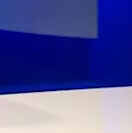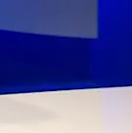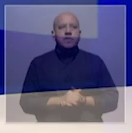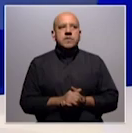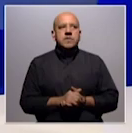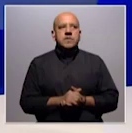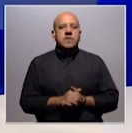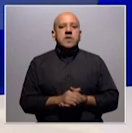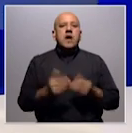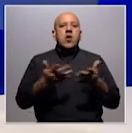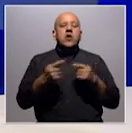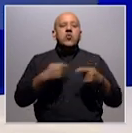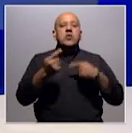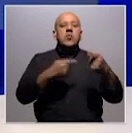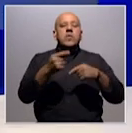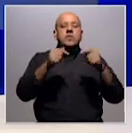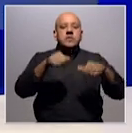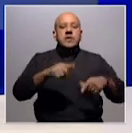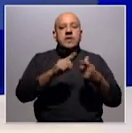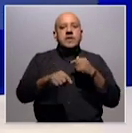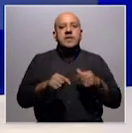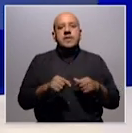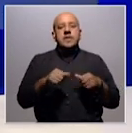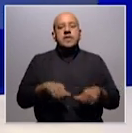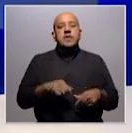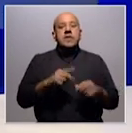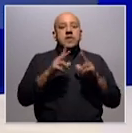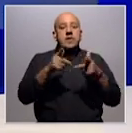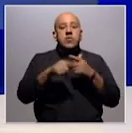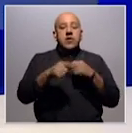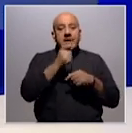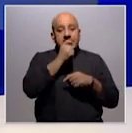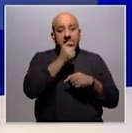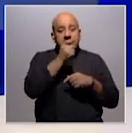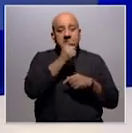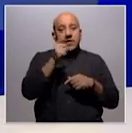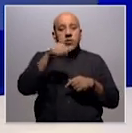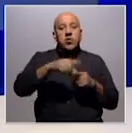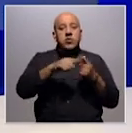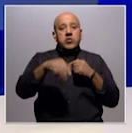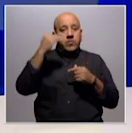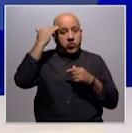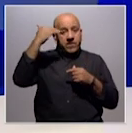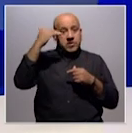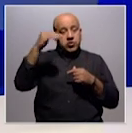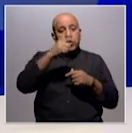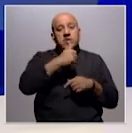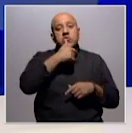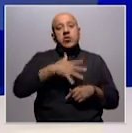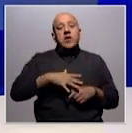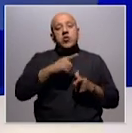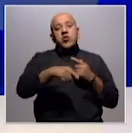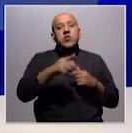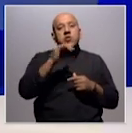seguimos adelante el informe capital a través de la pantalla de tv ciudad como lo anunciamos la entrevista de hoy es con el docente e historiador josé